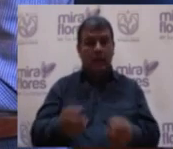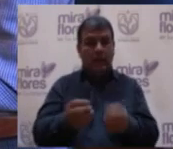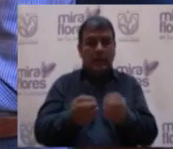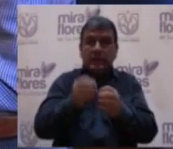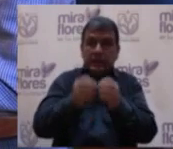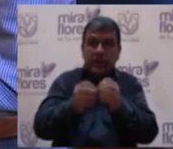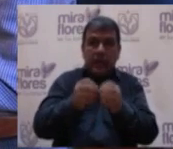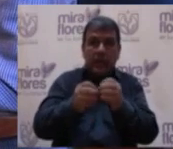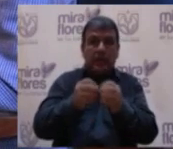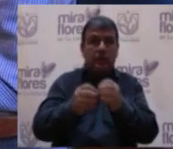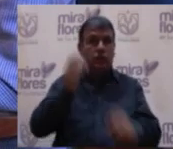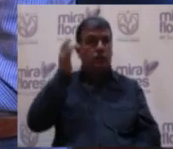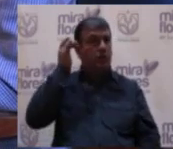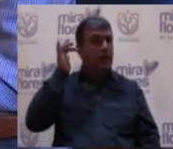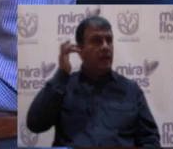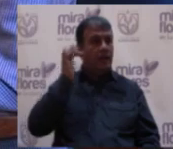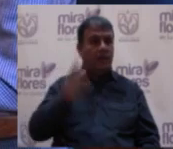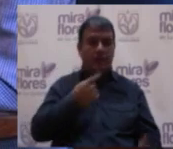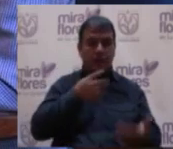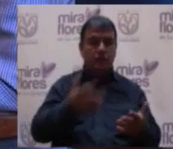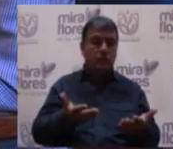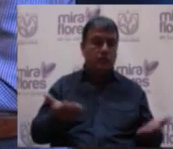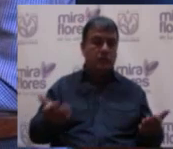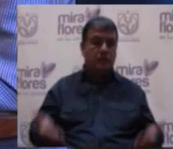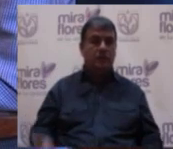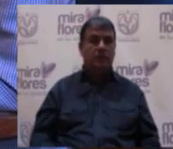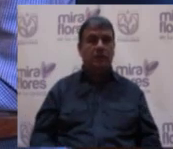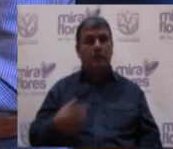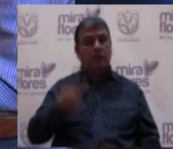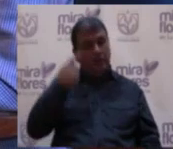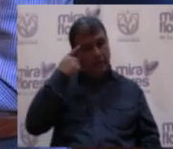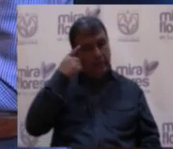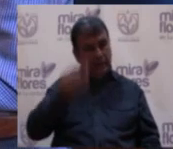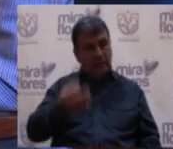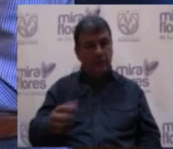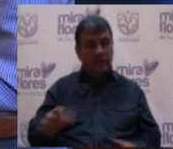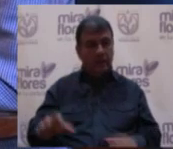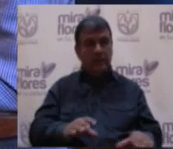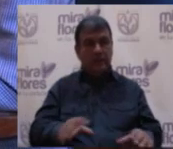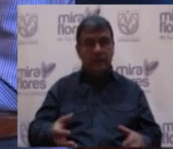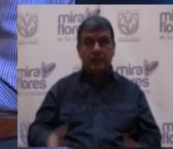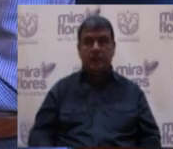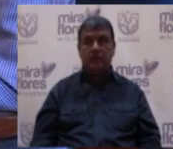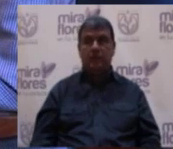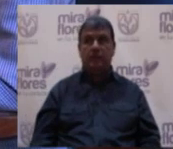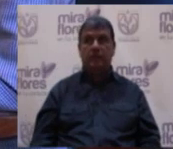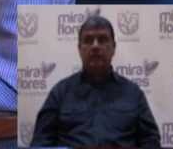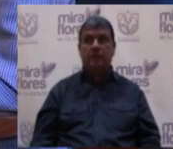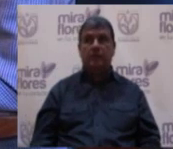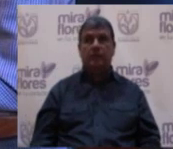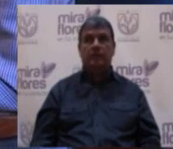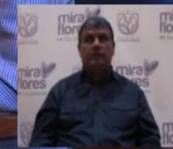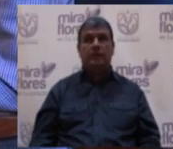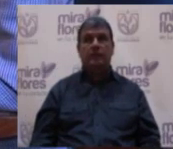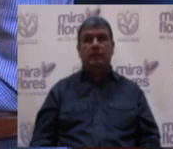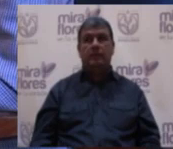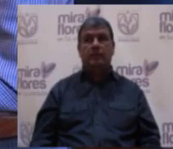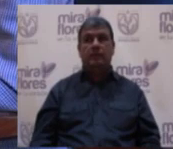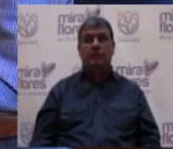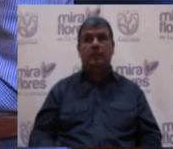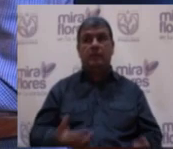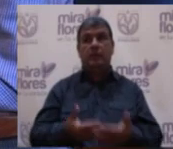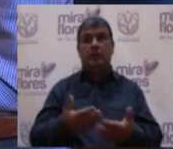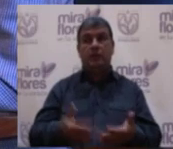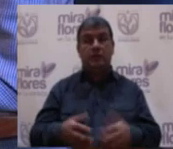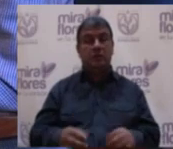regulen su alarma. Entonces, esas son cosas que yo creo que deberían hacerse, y que